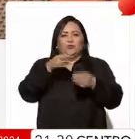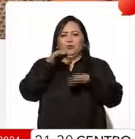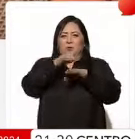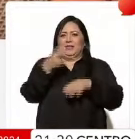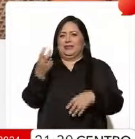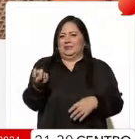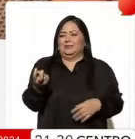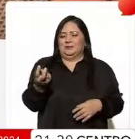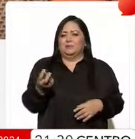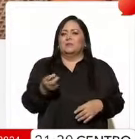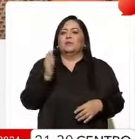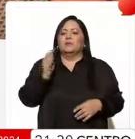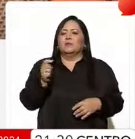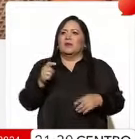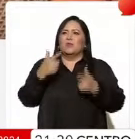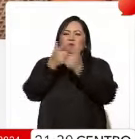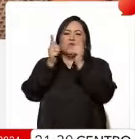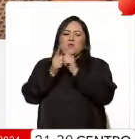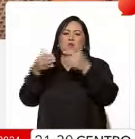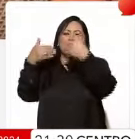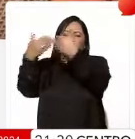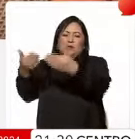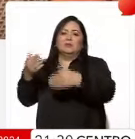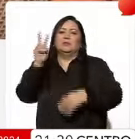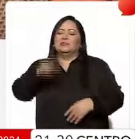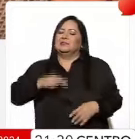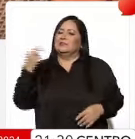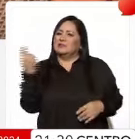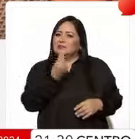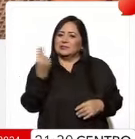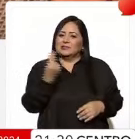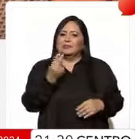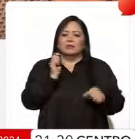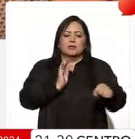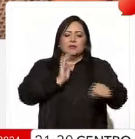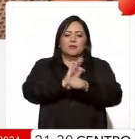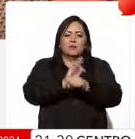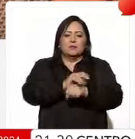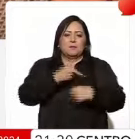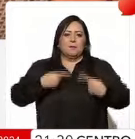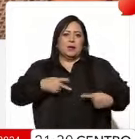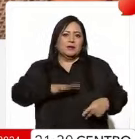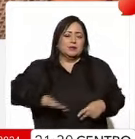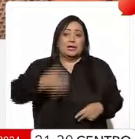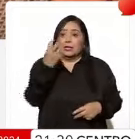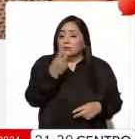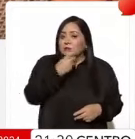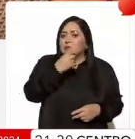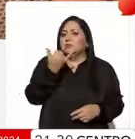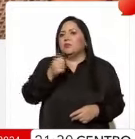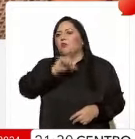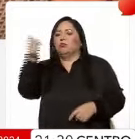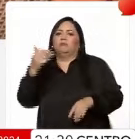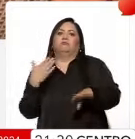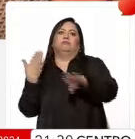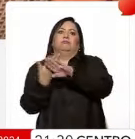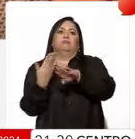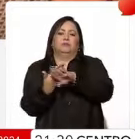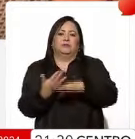esta paradoja de la oposición, de que por un lado necesita el respaldo de la población, ¿no? Eso dice, y por el otro los insulta,